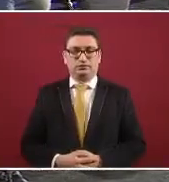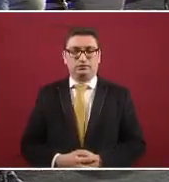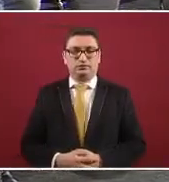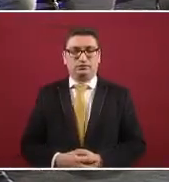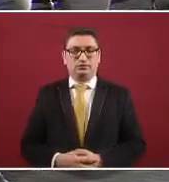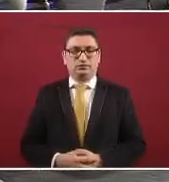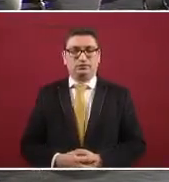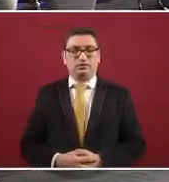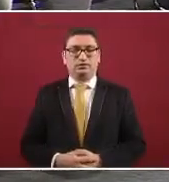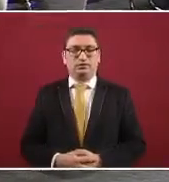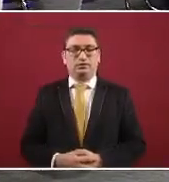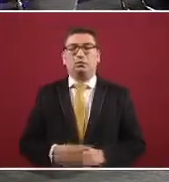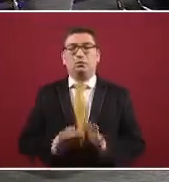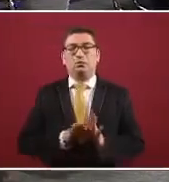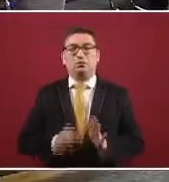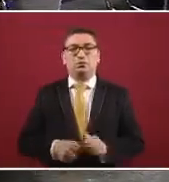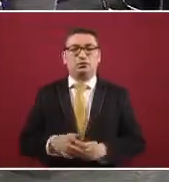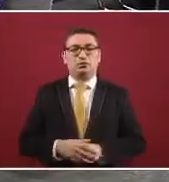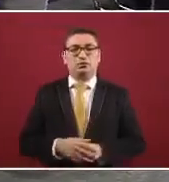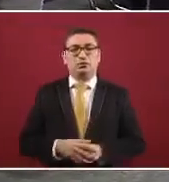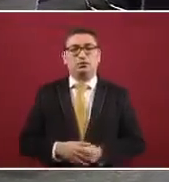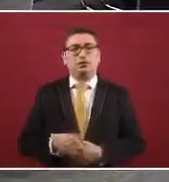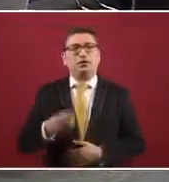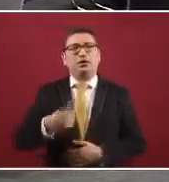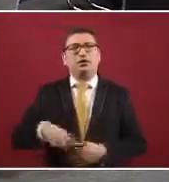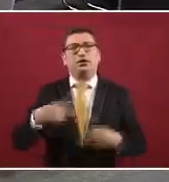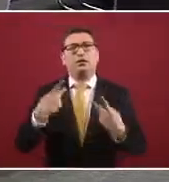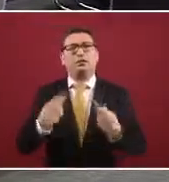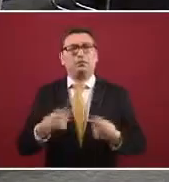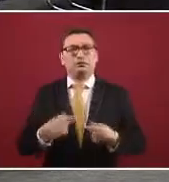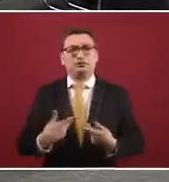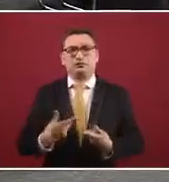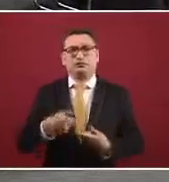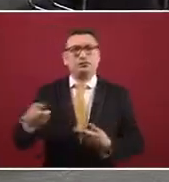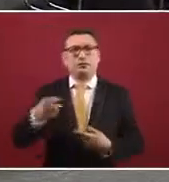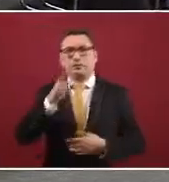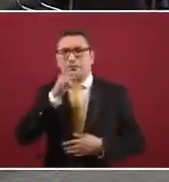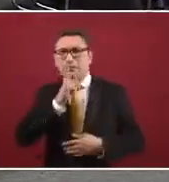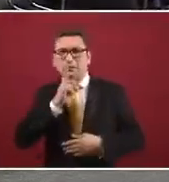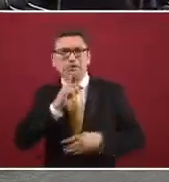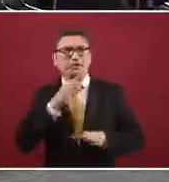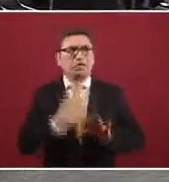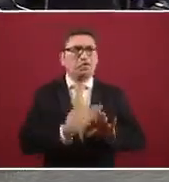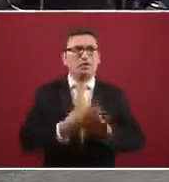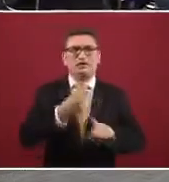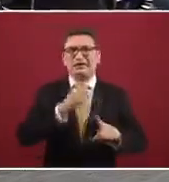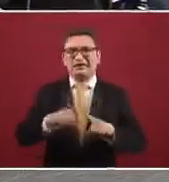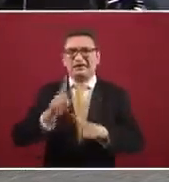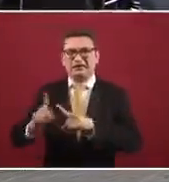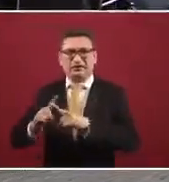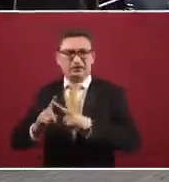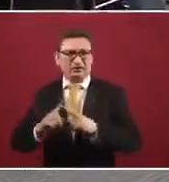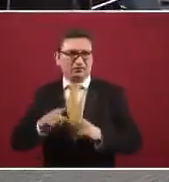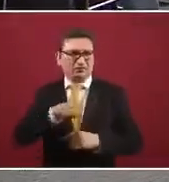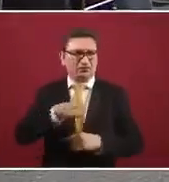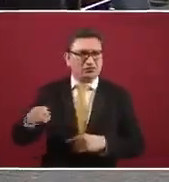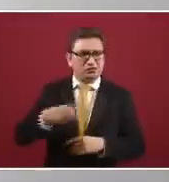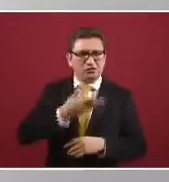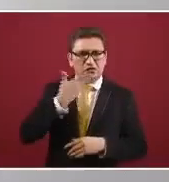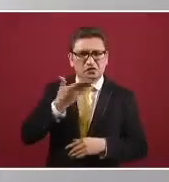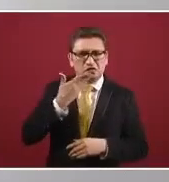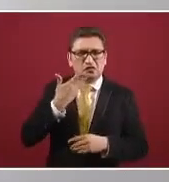a los de la longaniza? ¿Sí? Porque ya no es el tiempo en que se amarraban los